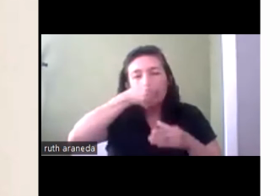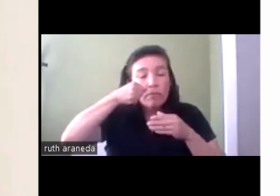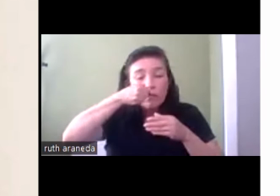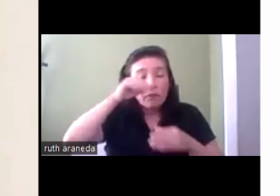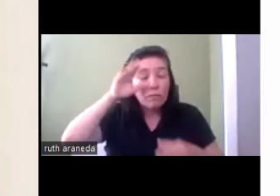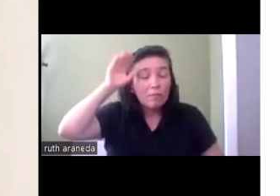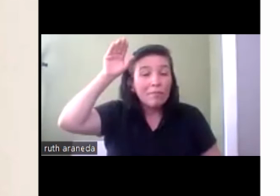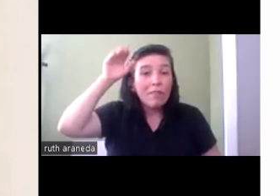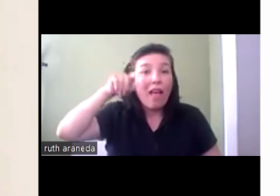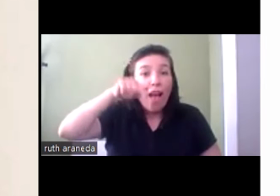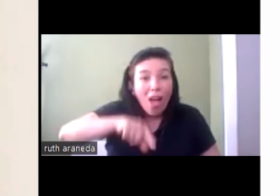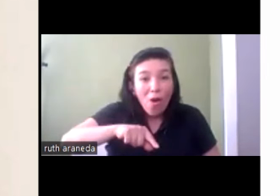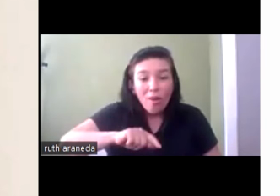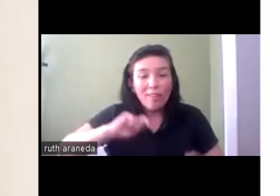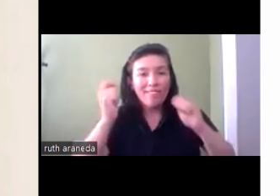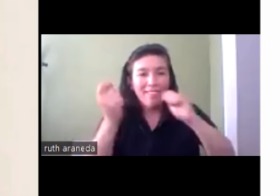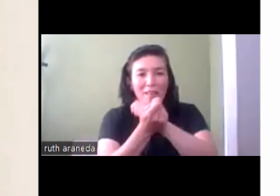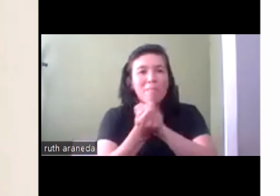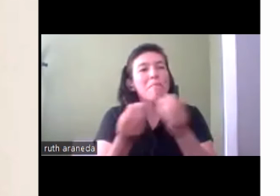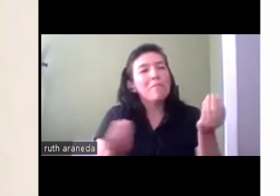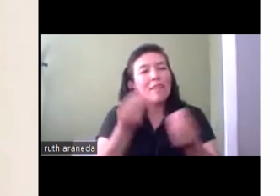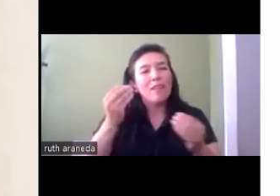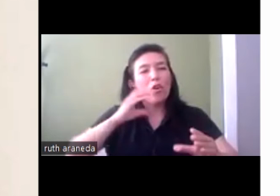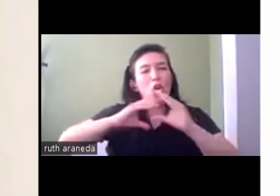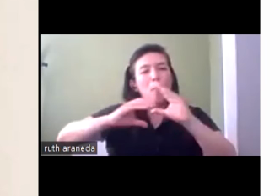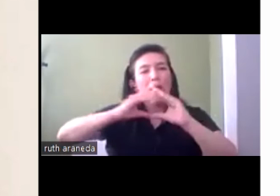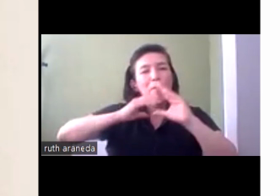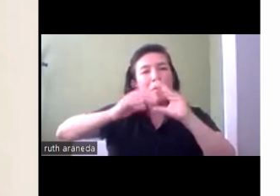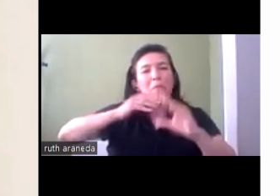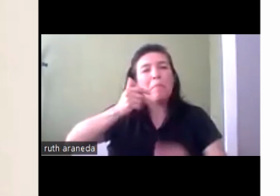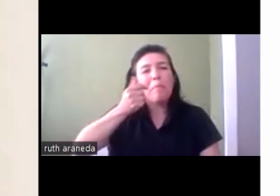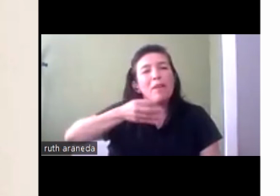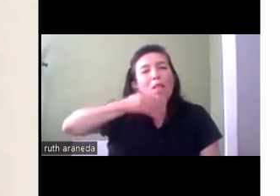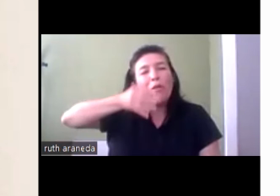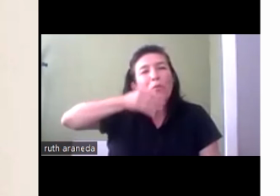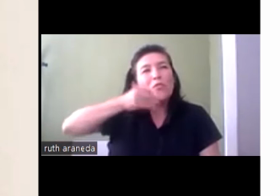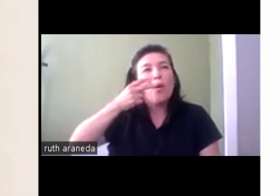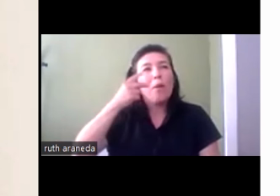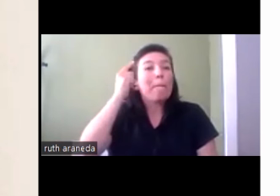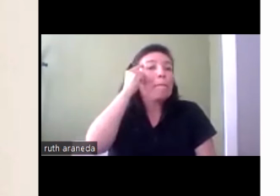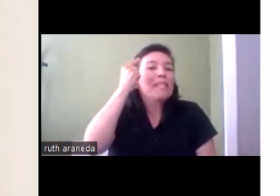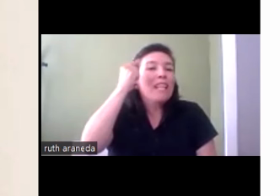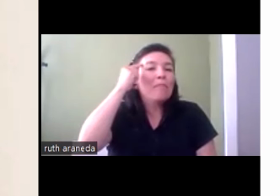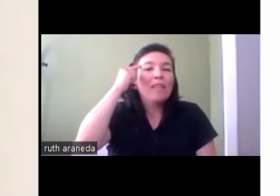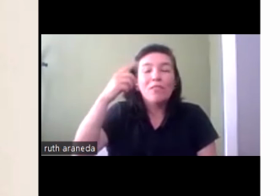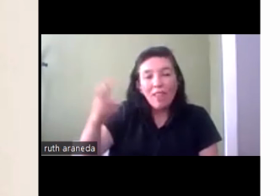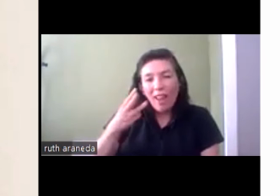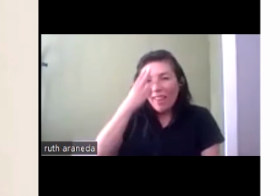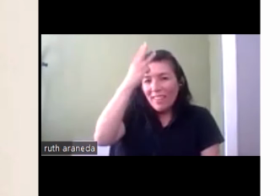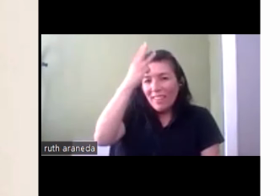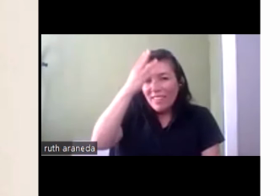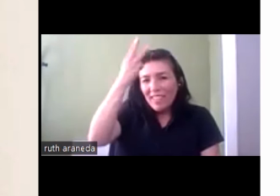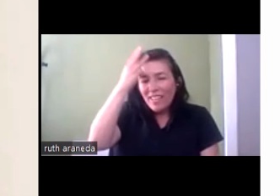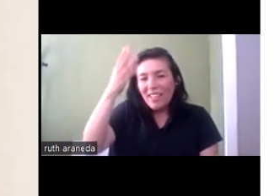un rol de comunicar un discurso oficial. Es decir, como la visión del Estado incaico y su